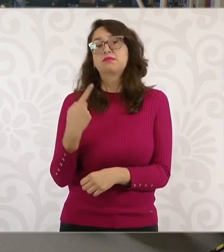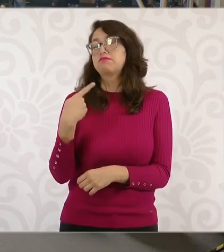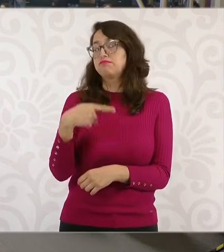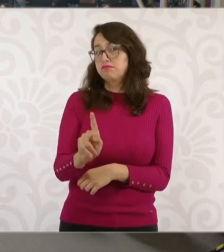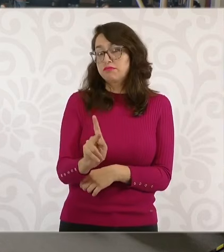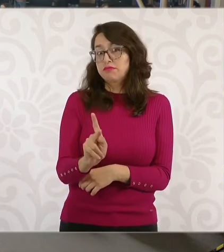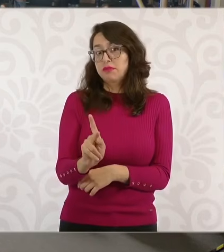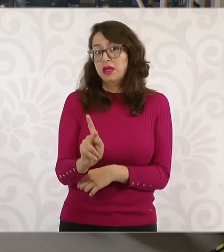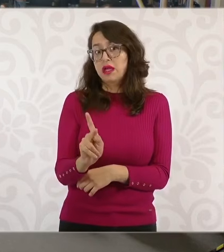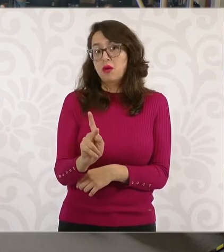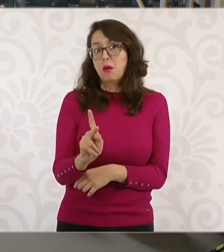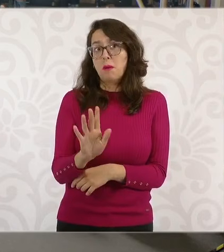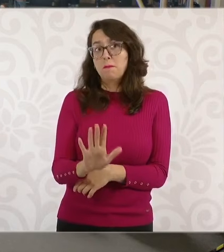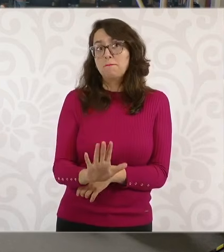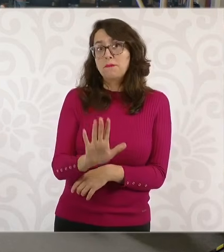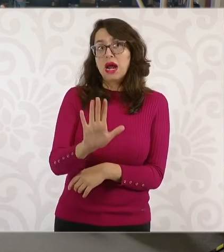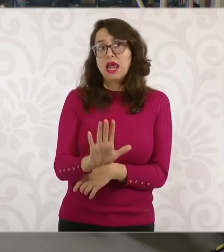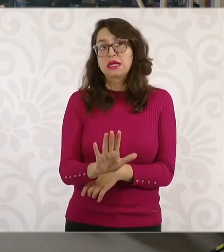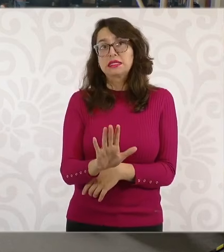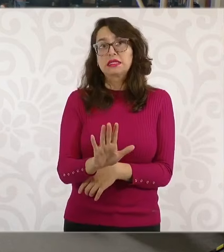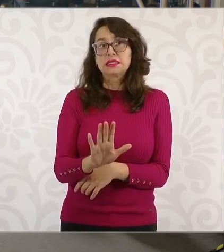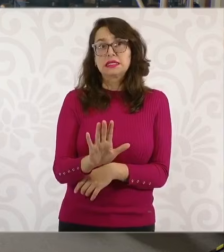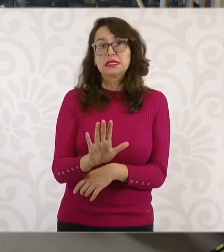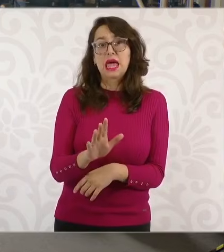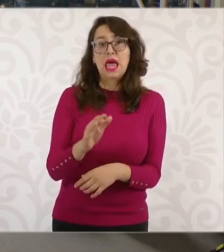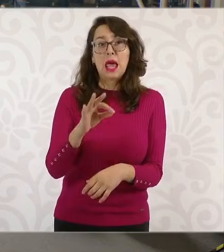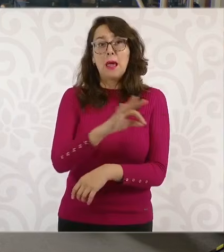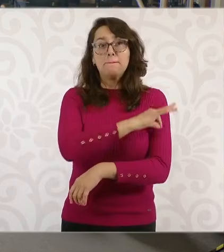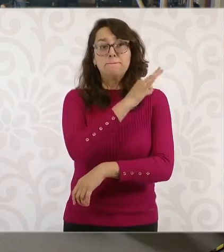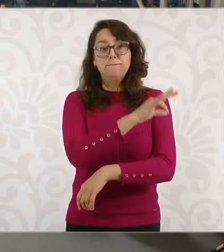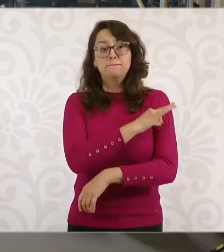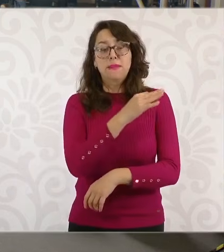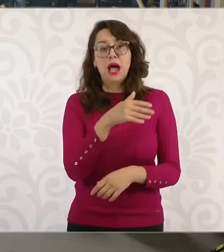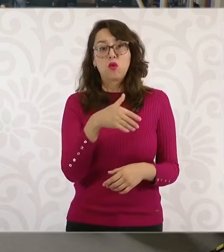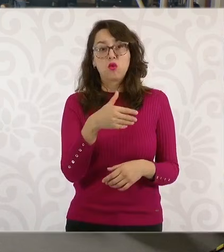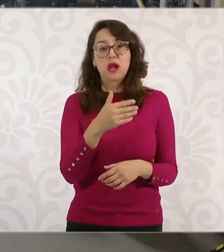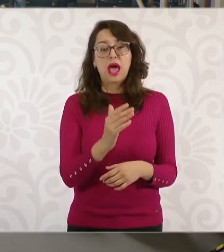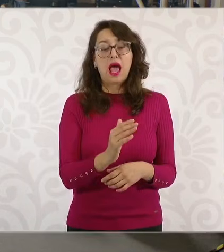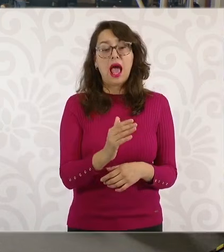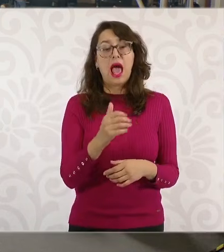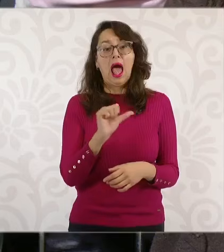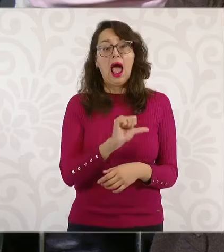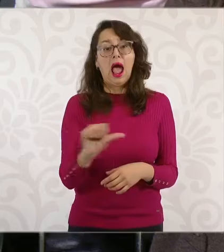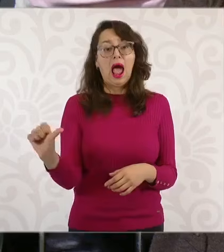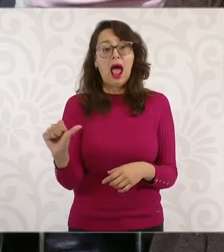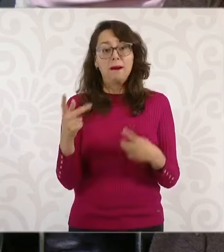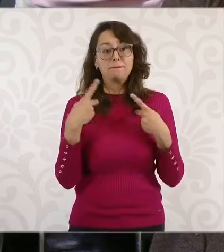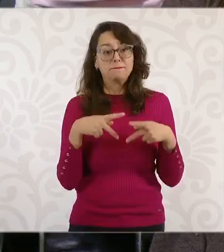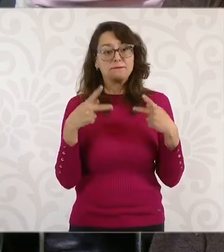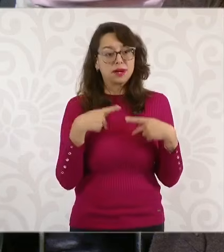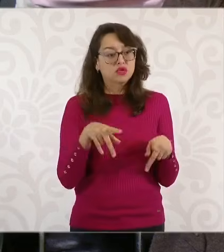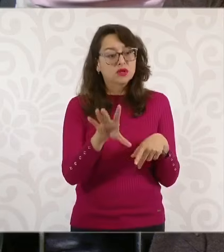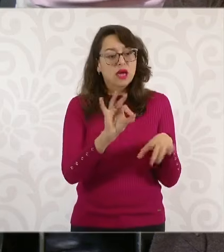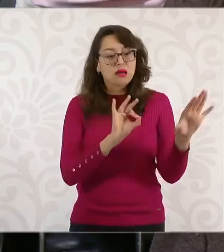como están buscando como repartir las vacunas a ciertas personas que deciden en el